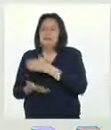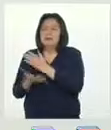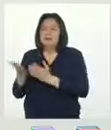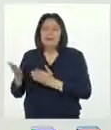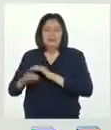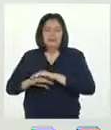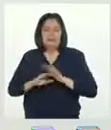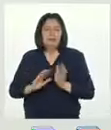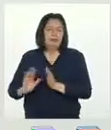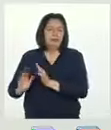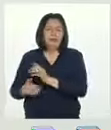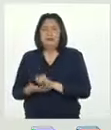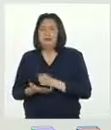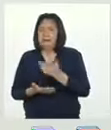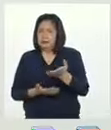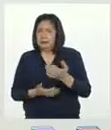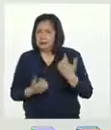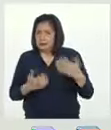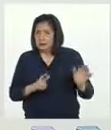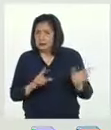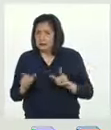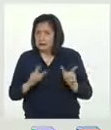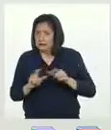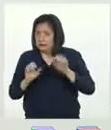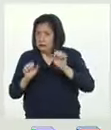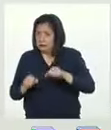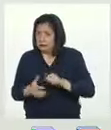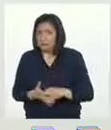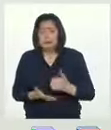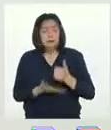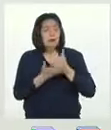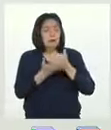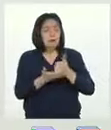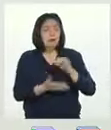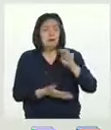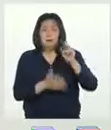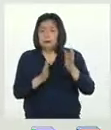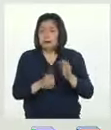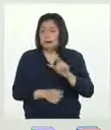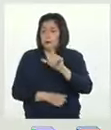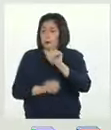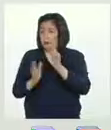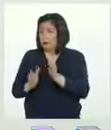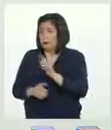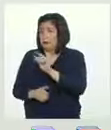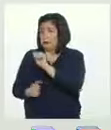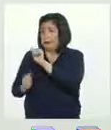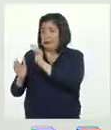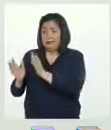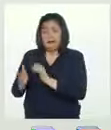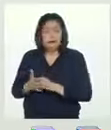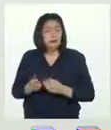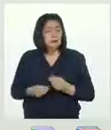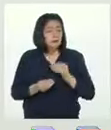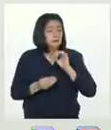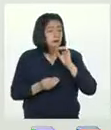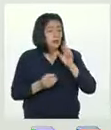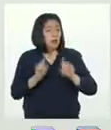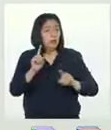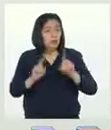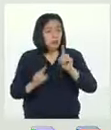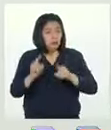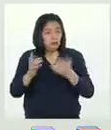un plan de acción. Estamos listas y listos para ayudar a María, Luis y Ana, proponiéndoles